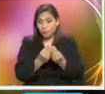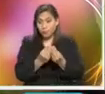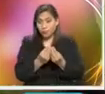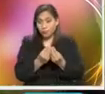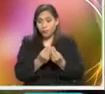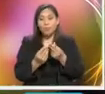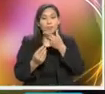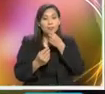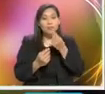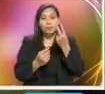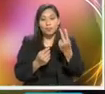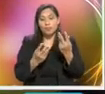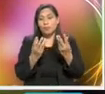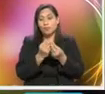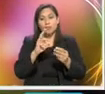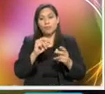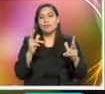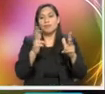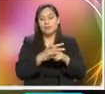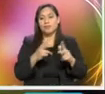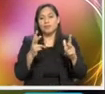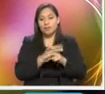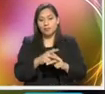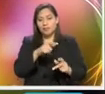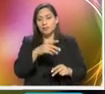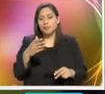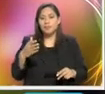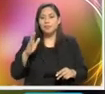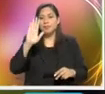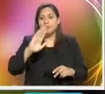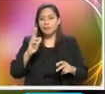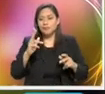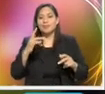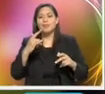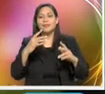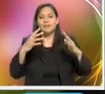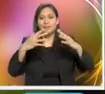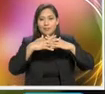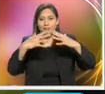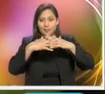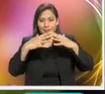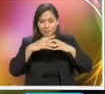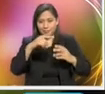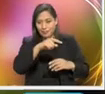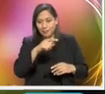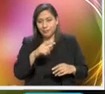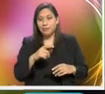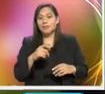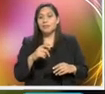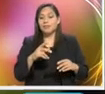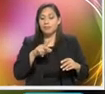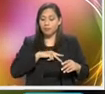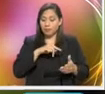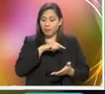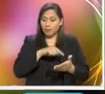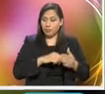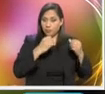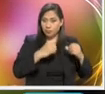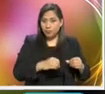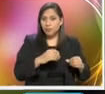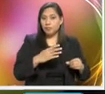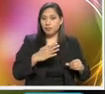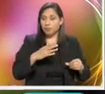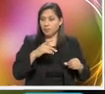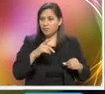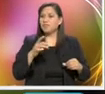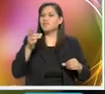beta machos juntos porque también se les conoce como peces luchadores. Es decir, que ellos pelean por su espacio y pelean literal